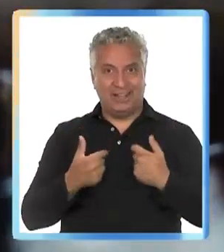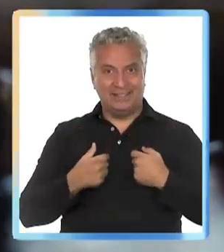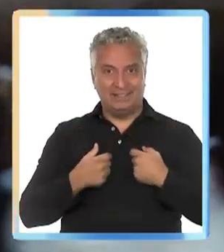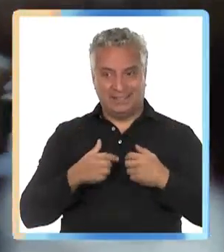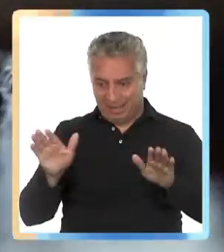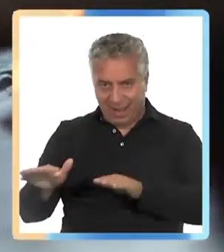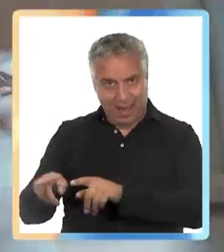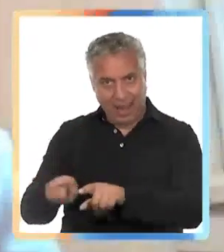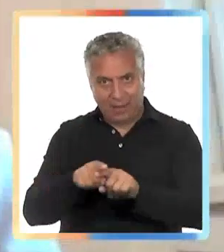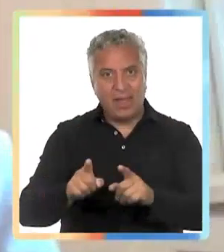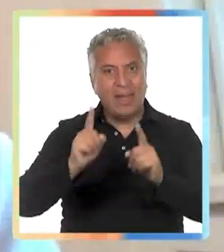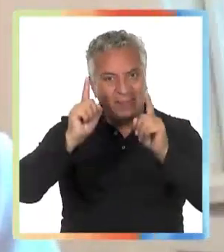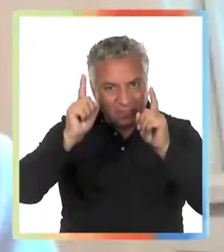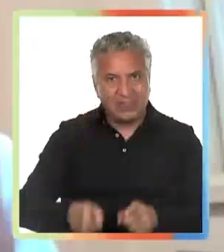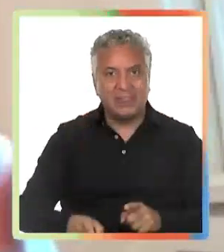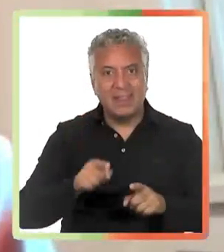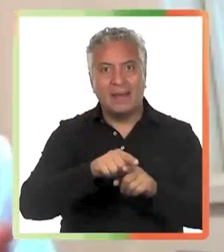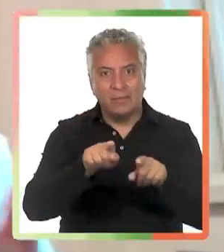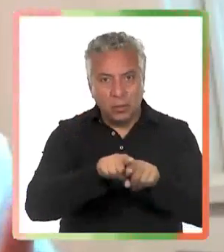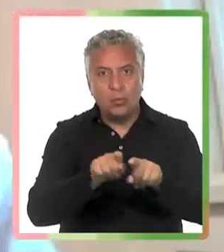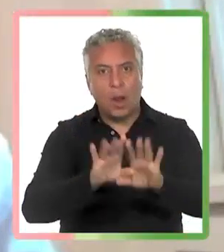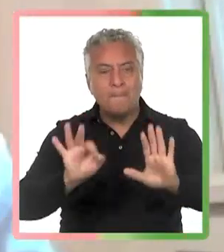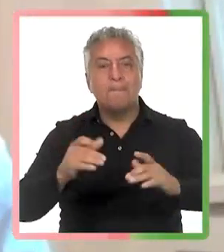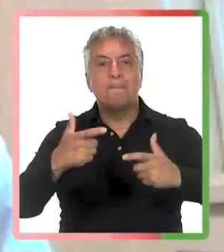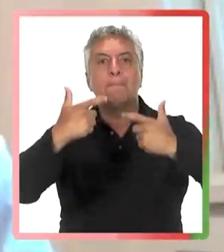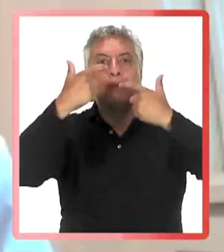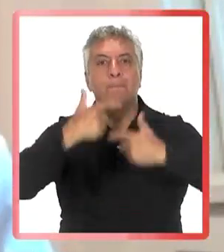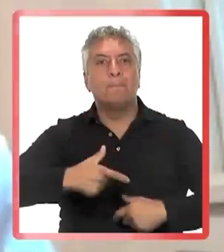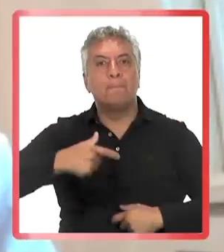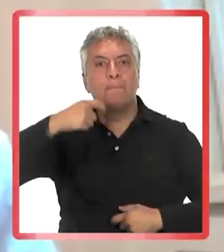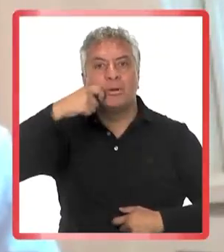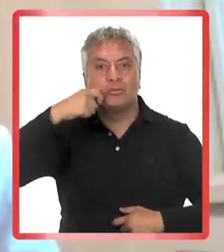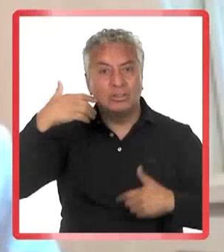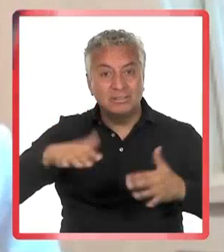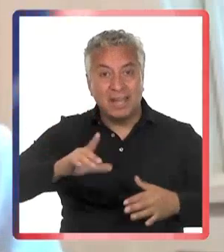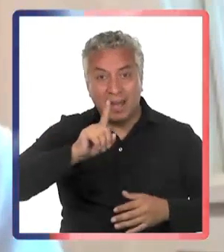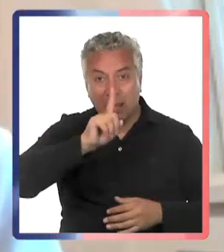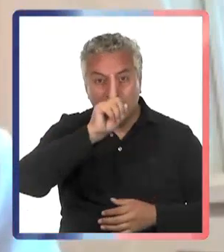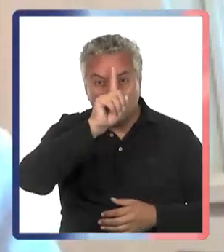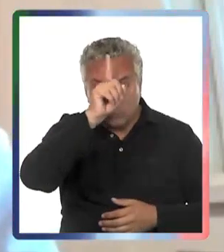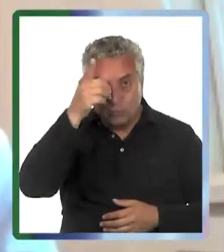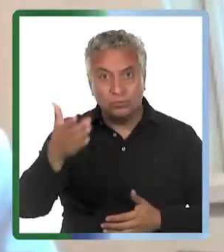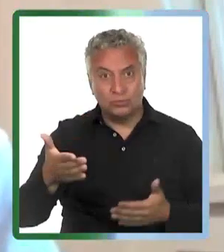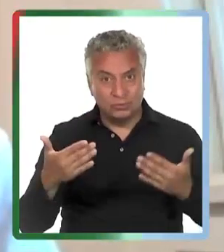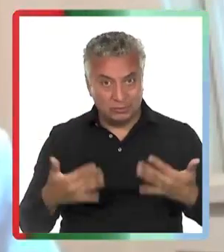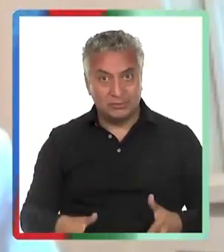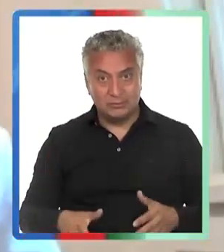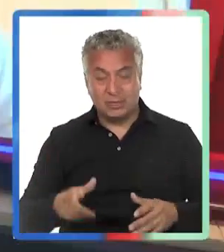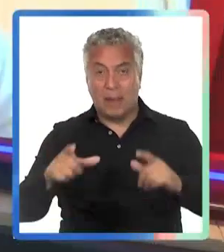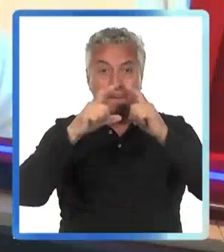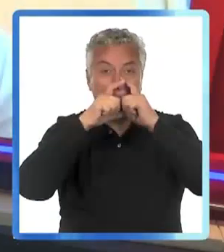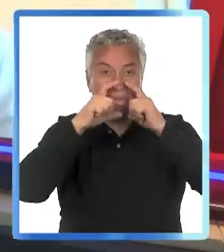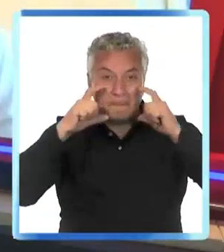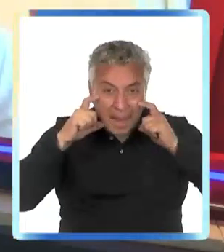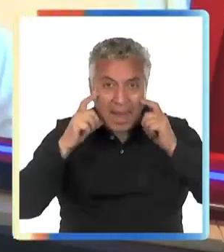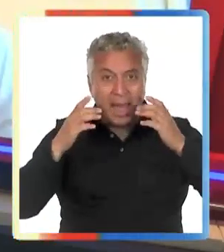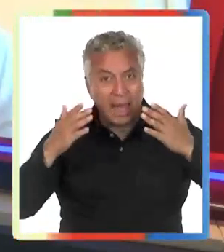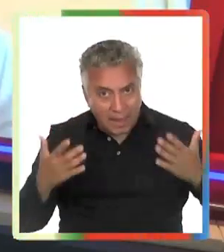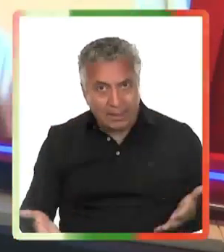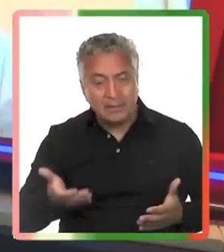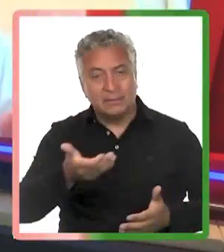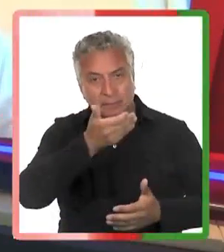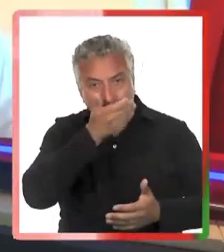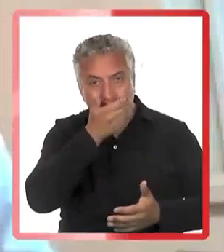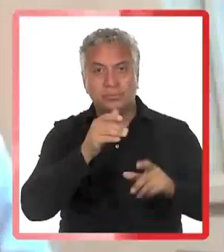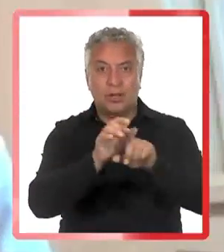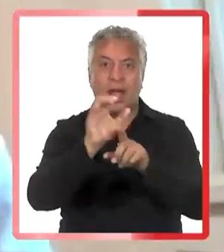en el manejo de sus aves, debieran utilizar medidas de protección personal que ya estamos acostumbrados, las usamos en el COVID. Mascarilla, por ejemplo,